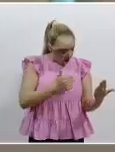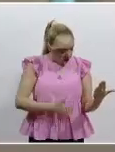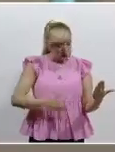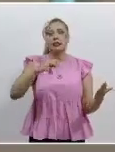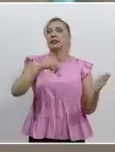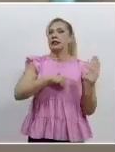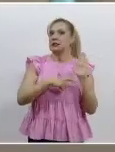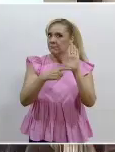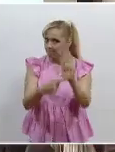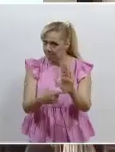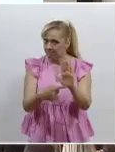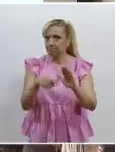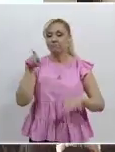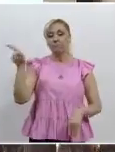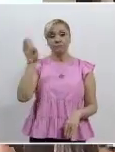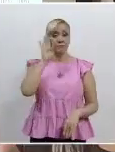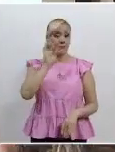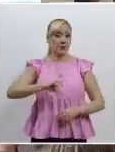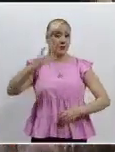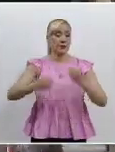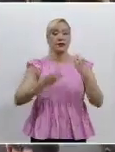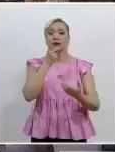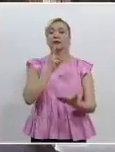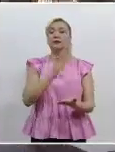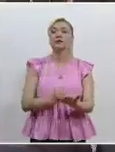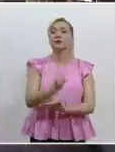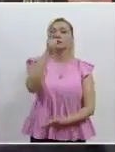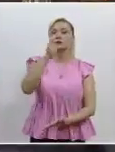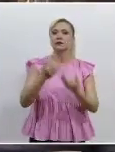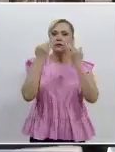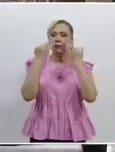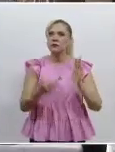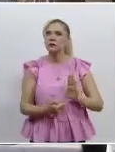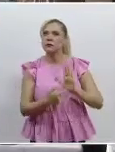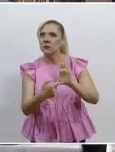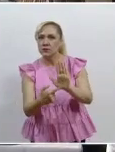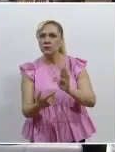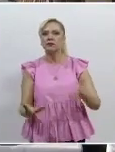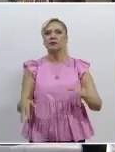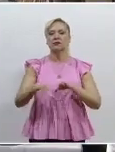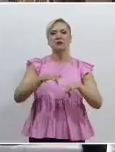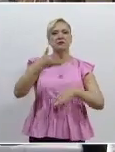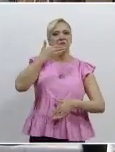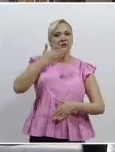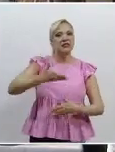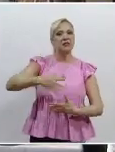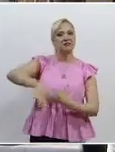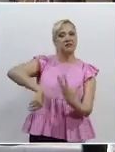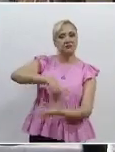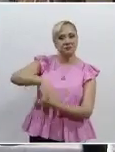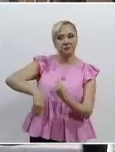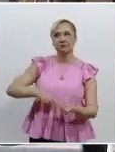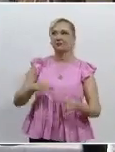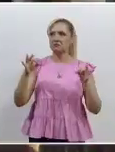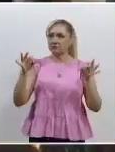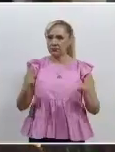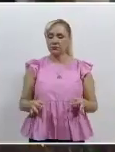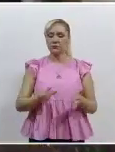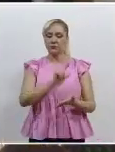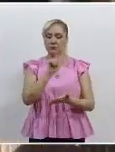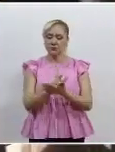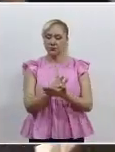integrante de la primera sala, destacó las sentencias en materia de transparencia, eficiencia institucional, la relacionada con las reformas a las